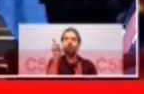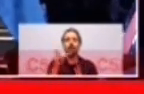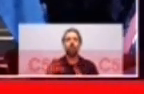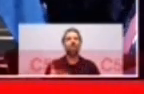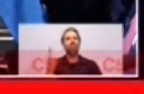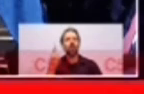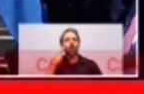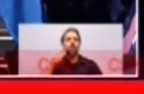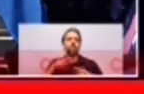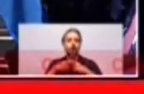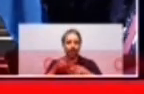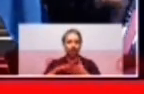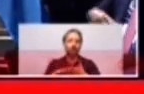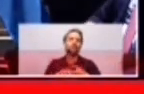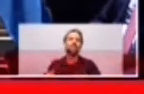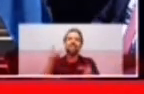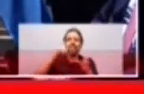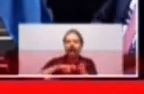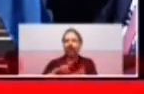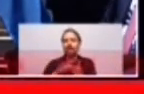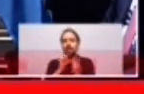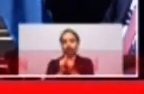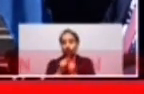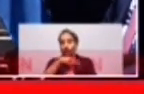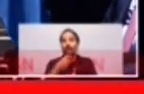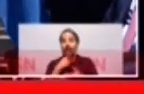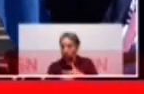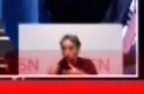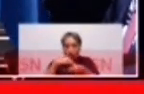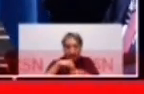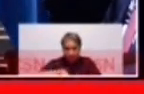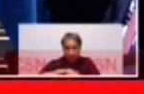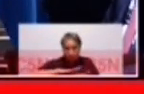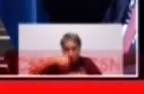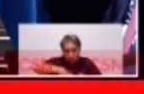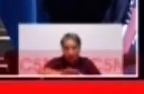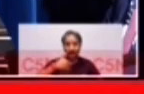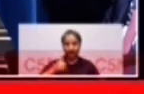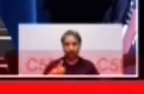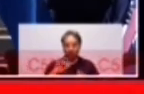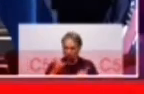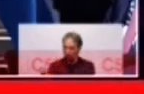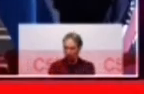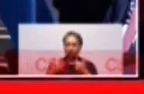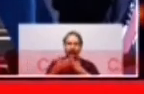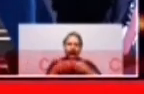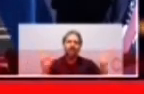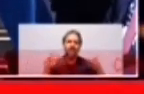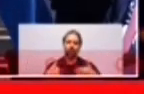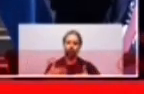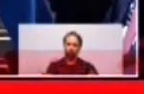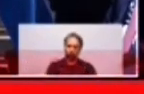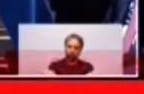trabajadores que es el decreto 3 en realidad que es el que habla justamente de la reforma laboral Que para más calidad diríamos es una